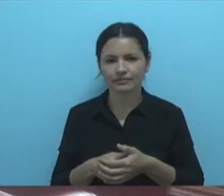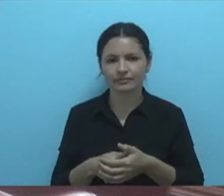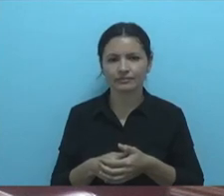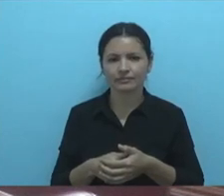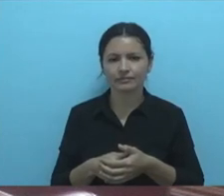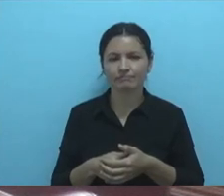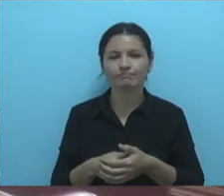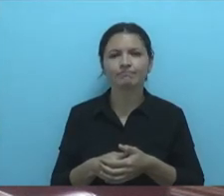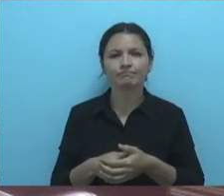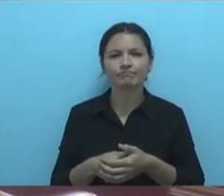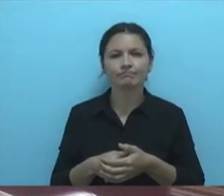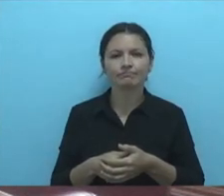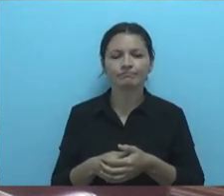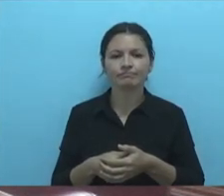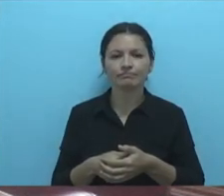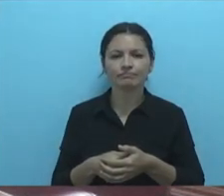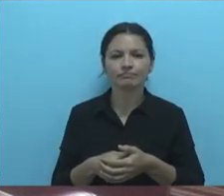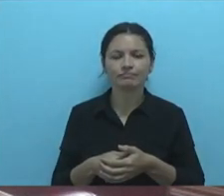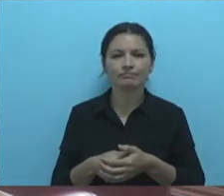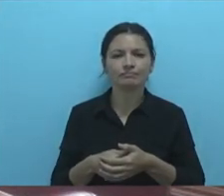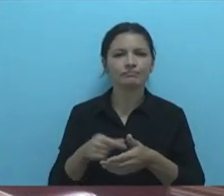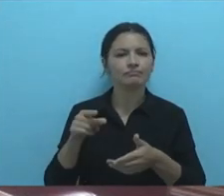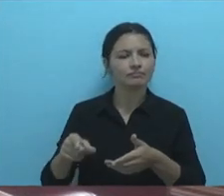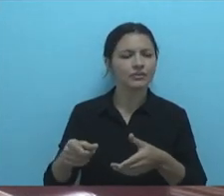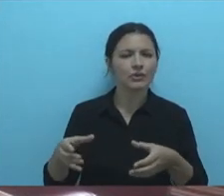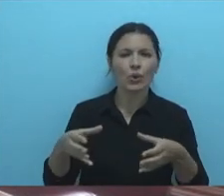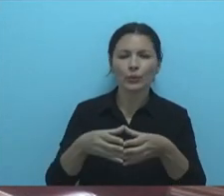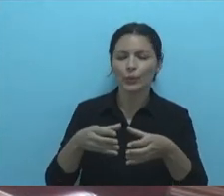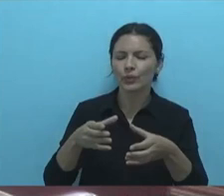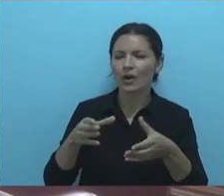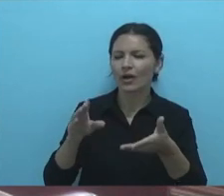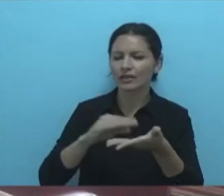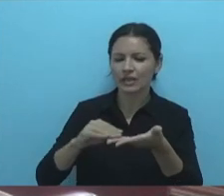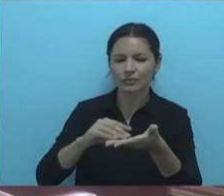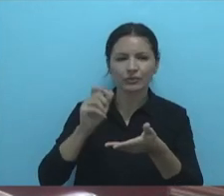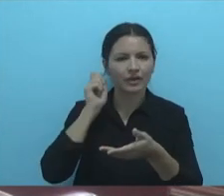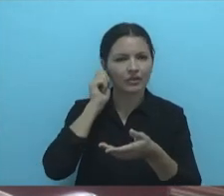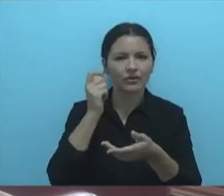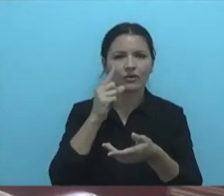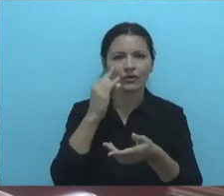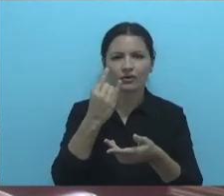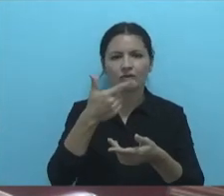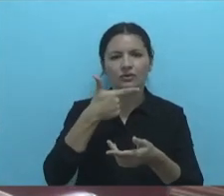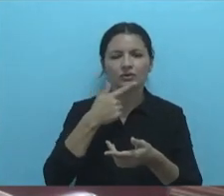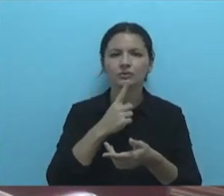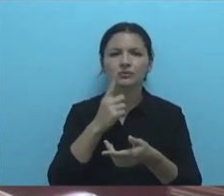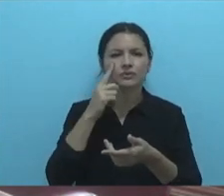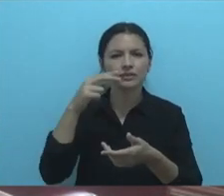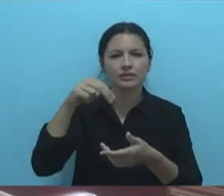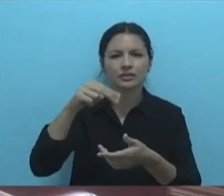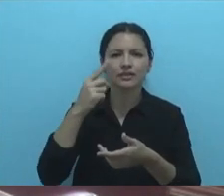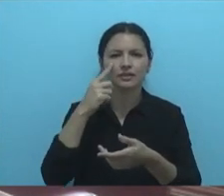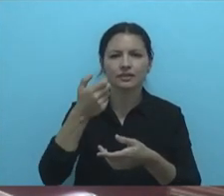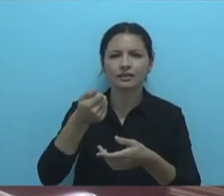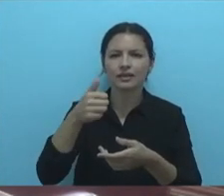justiniani un planteo que hicieron ellos que me invitó primero a firmar el proyecto de ley para